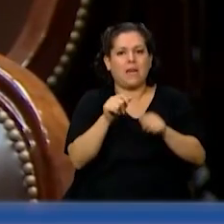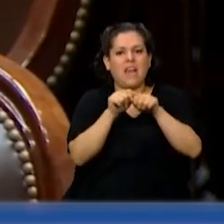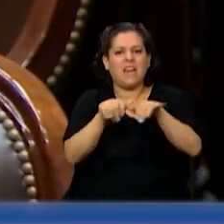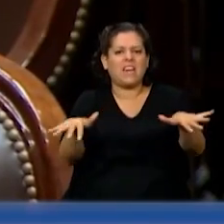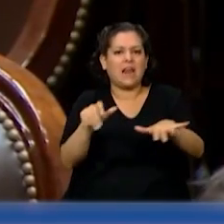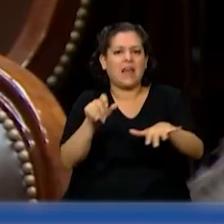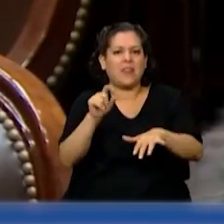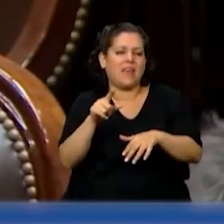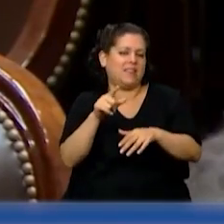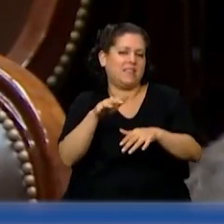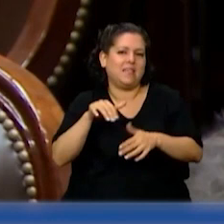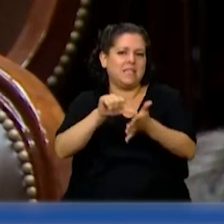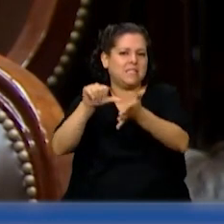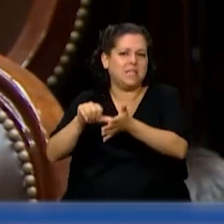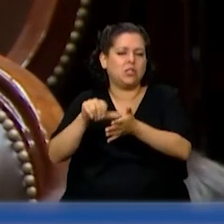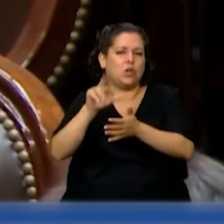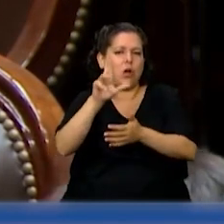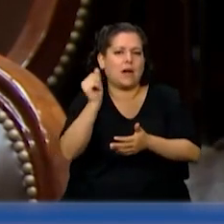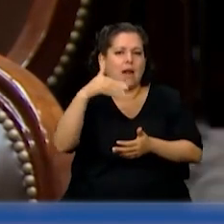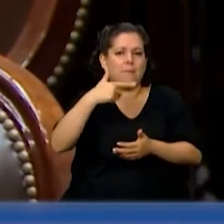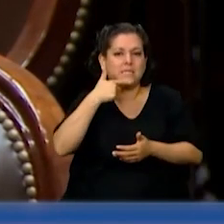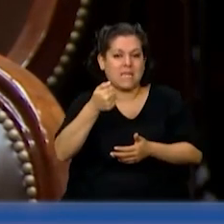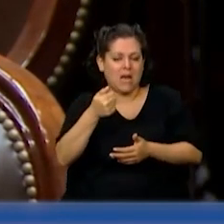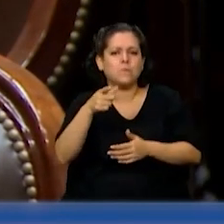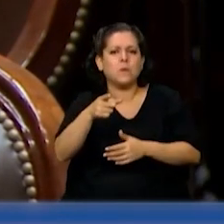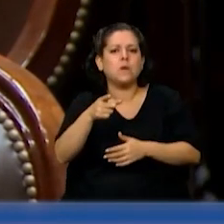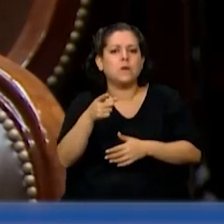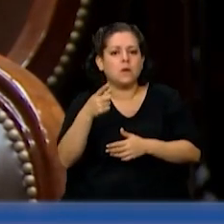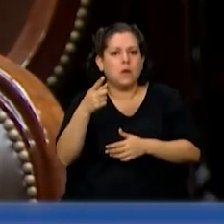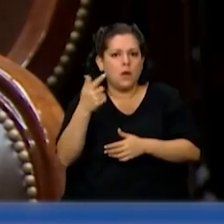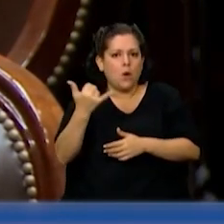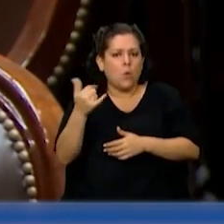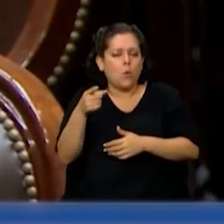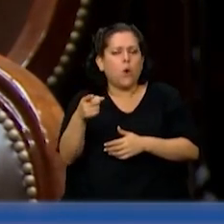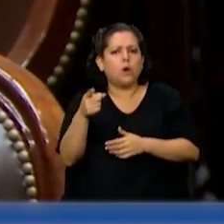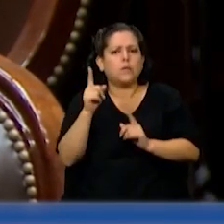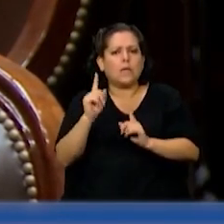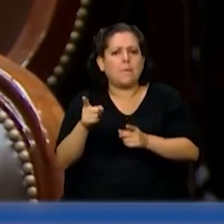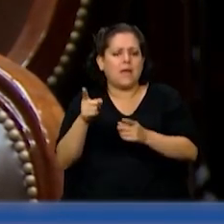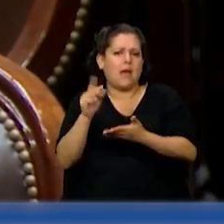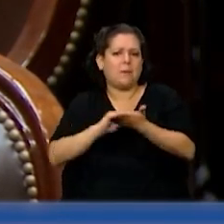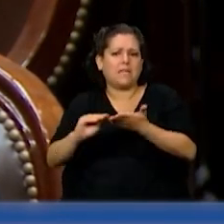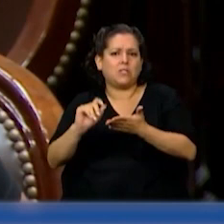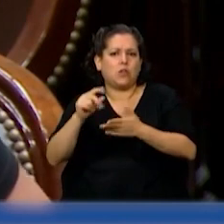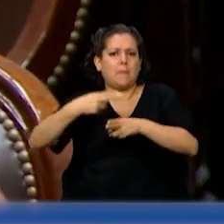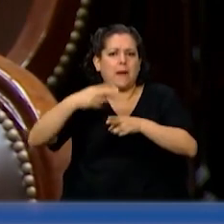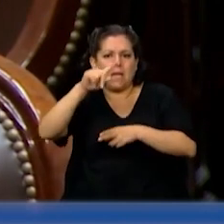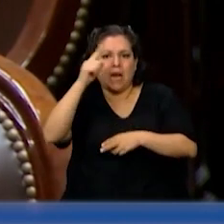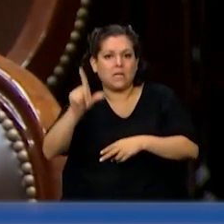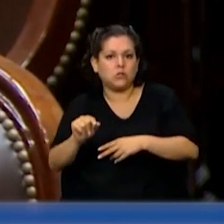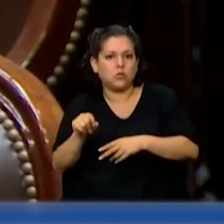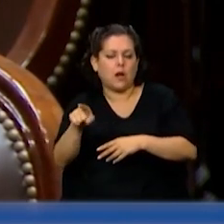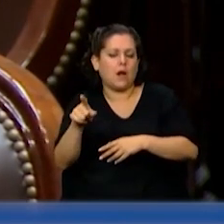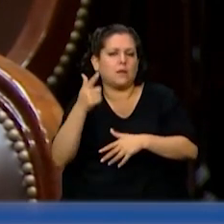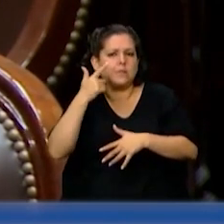red de sitios Ramsar. Se hizo un relevamiento muy importante por parte de la Administración de Parques Nacionales y que se